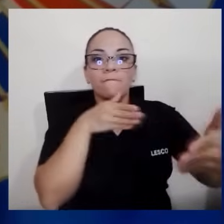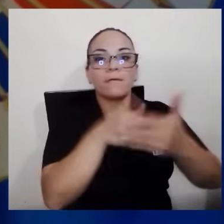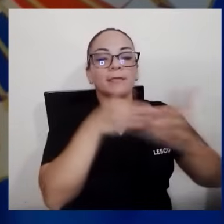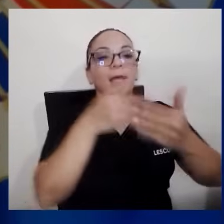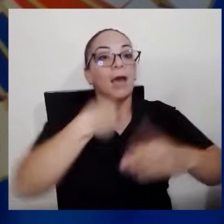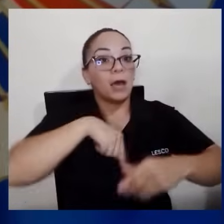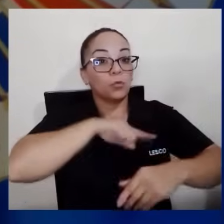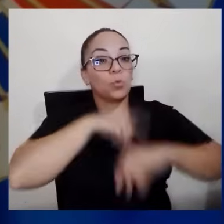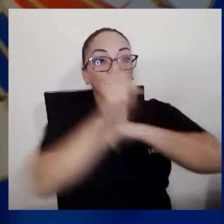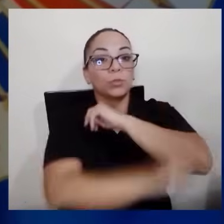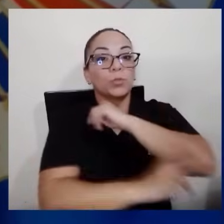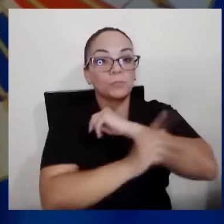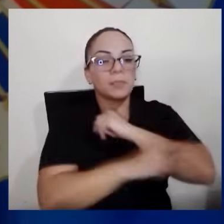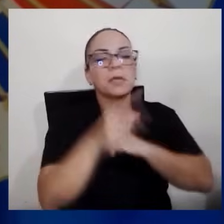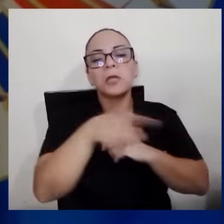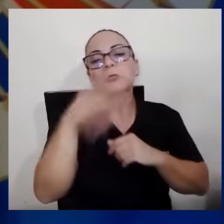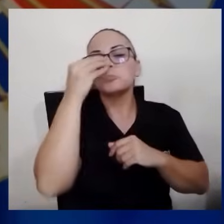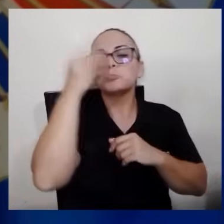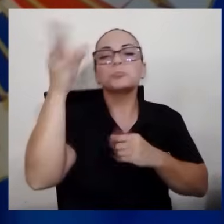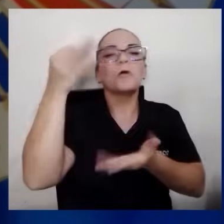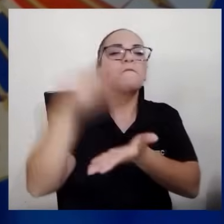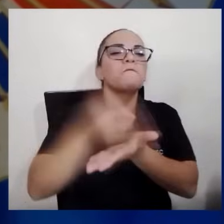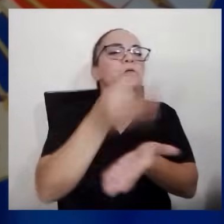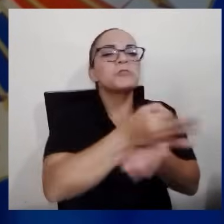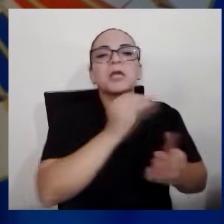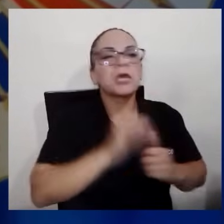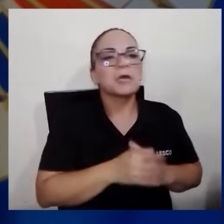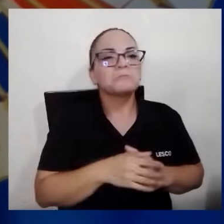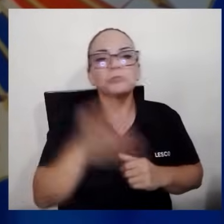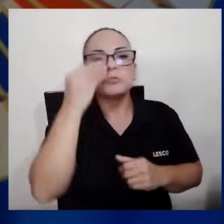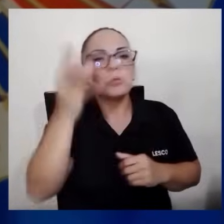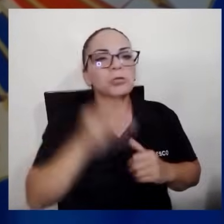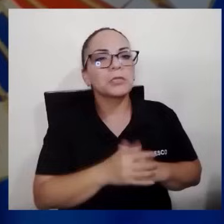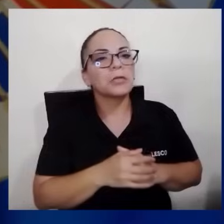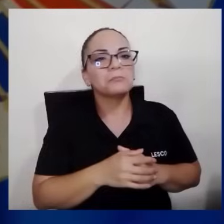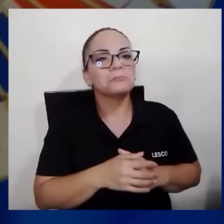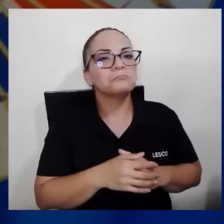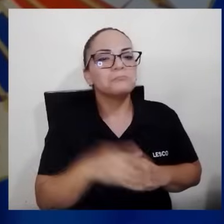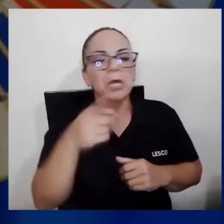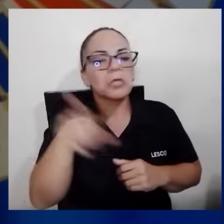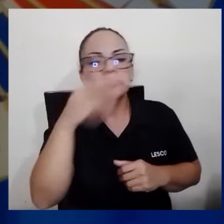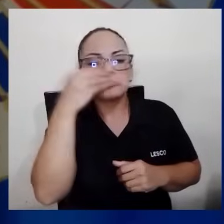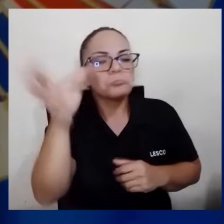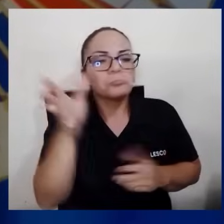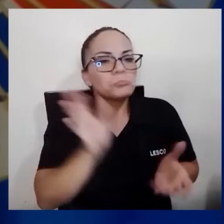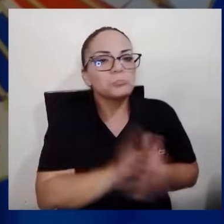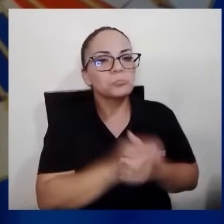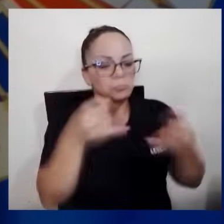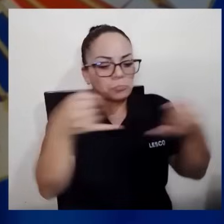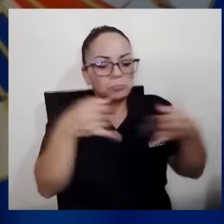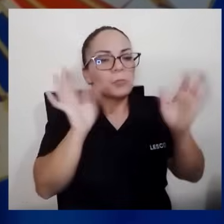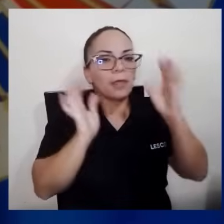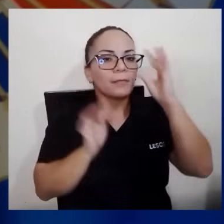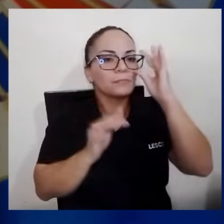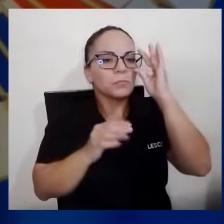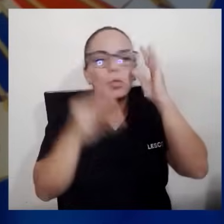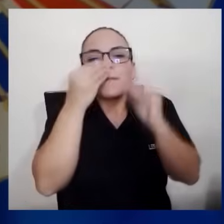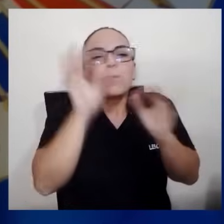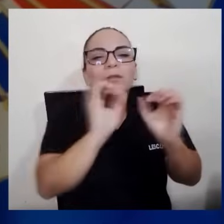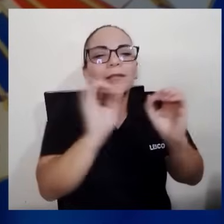importan las fronteras no les importan las más mínimas consideraciones de